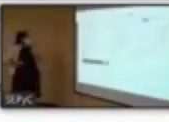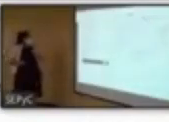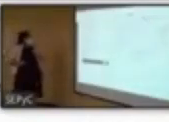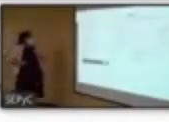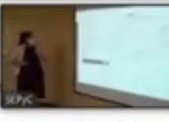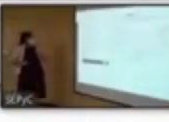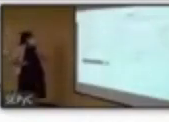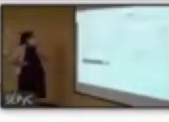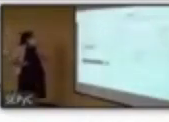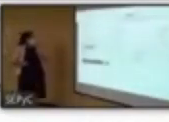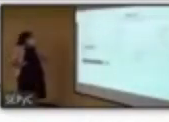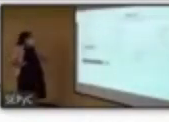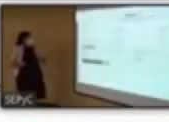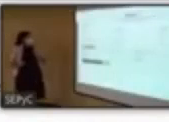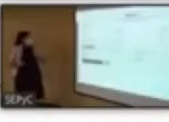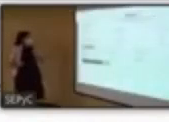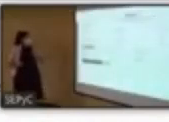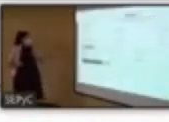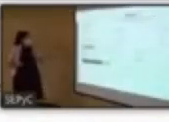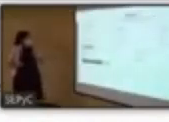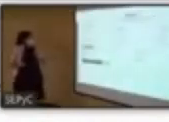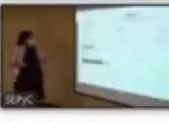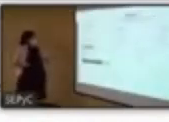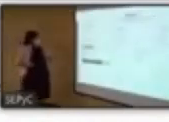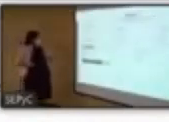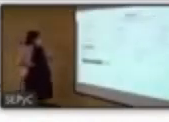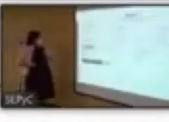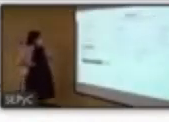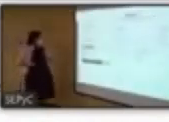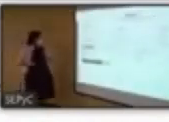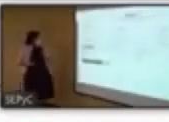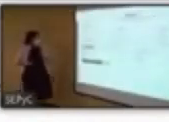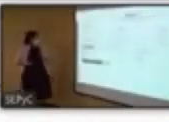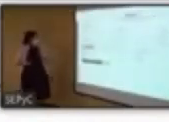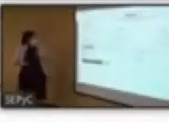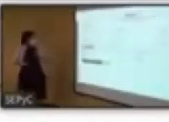Hay que insertar, por favor, nuestro correo institucional y nuestro correo personal.